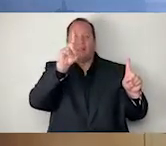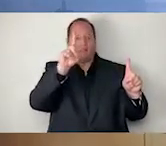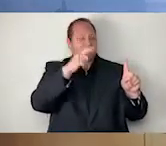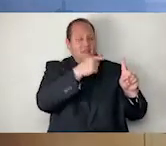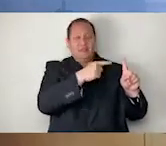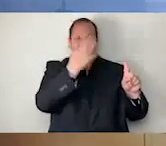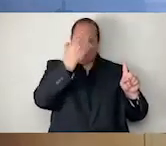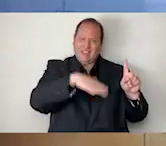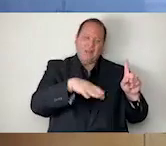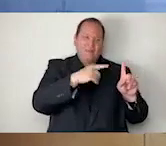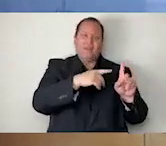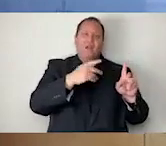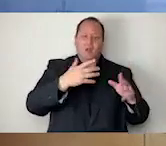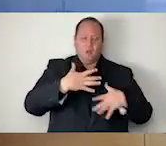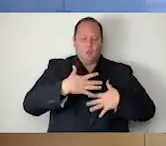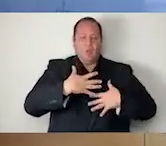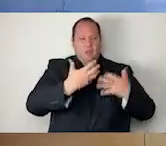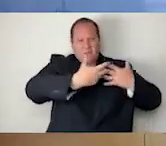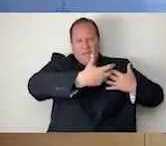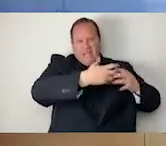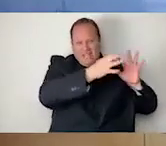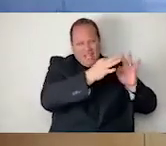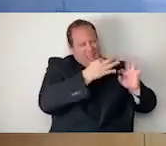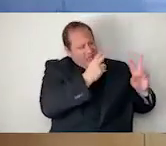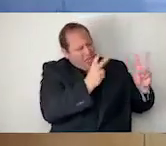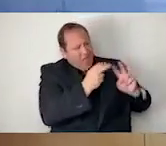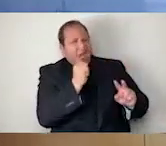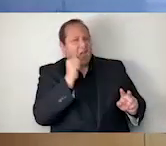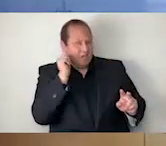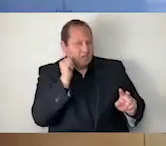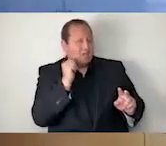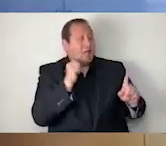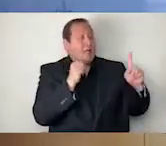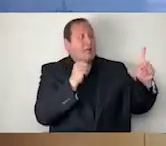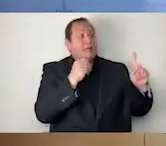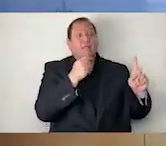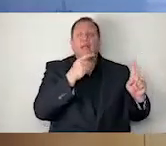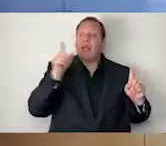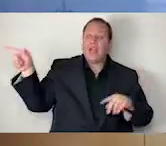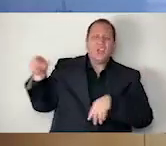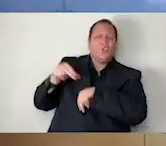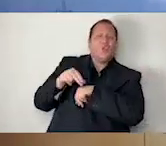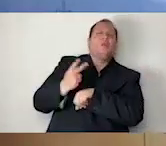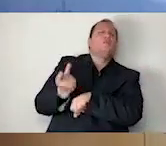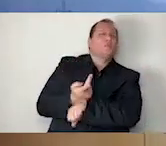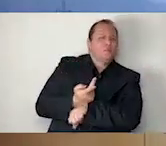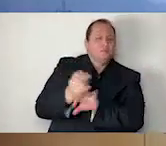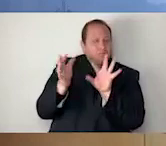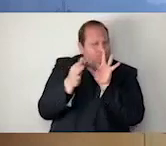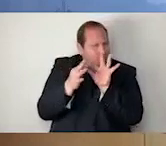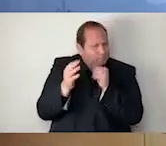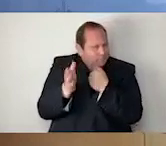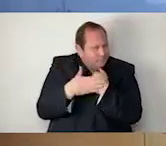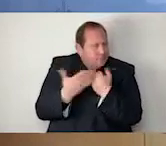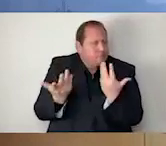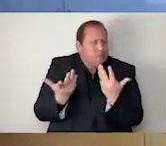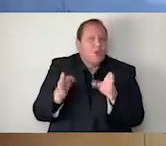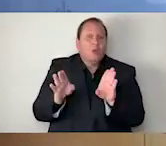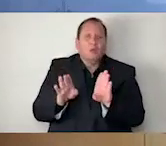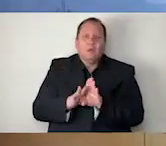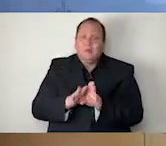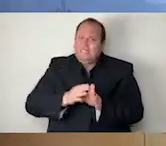sobre los temas de los ventiladores que ya el doctor nos hará el favor de danos un pormenor